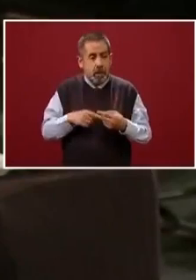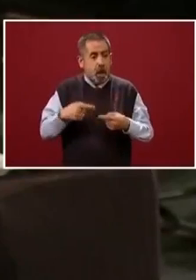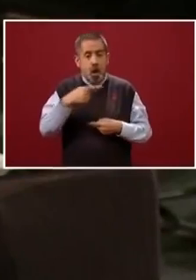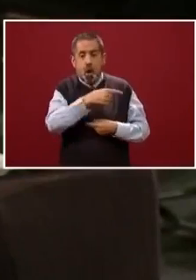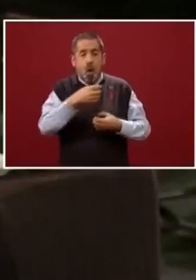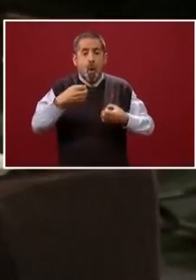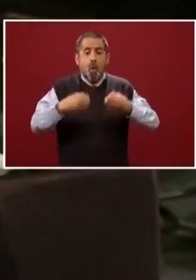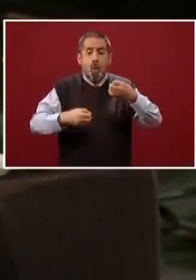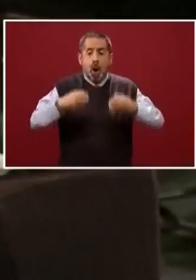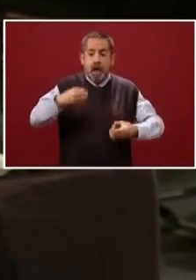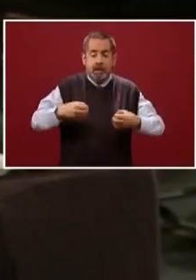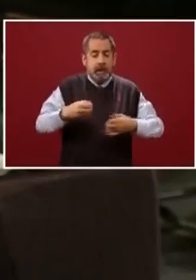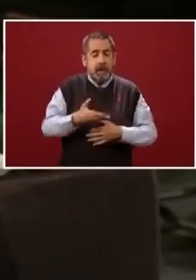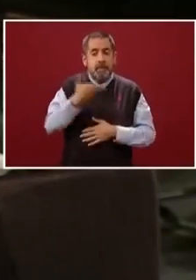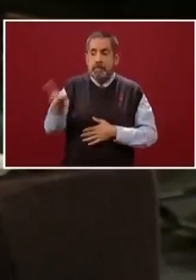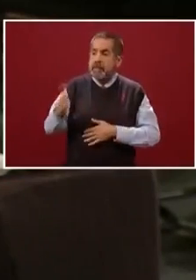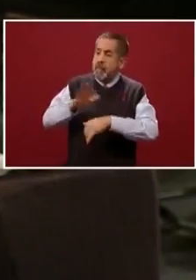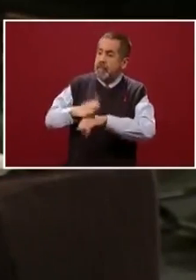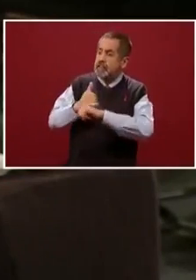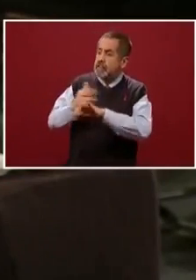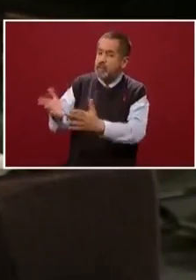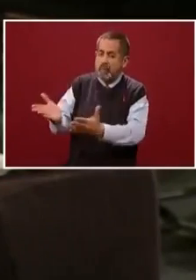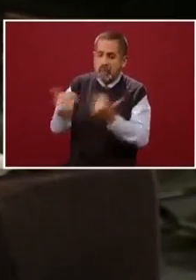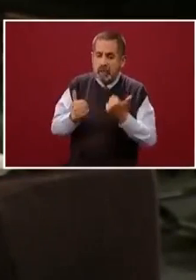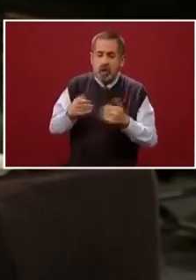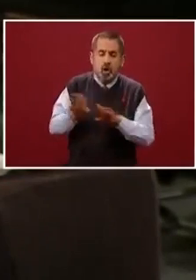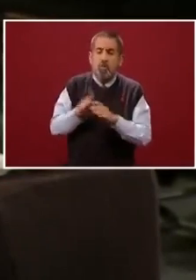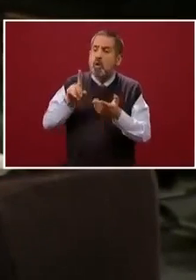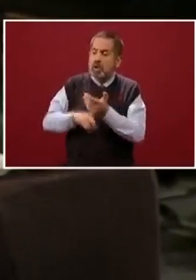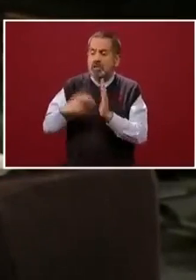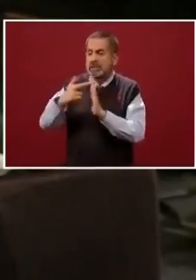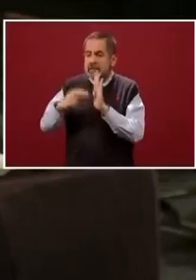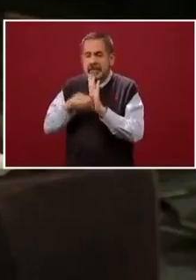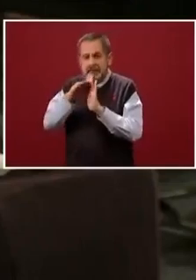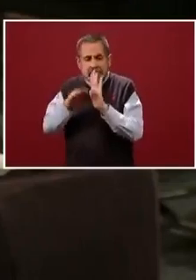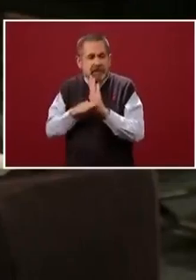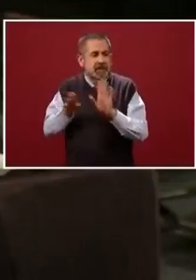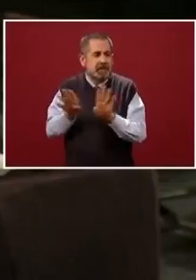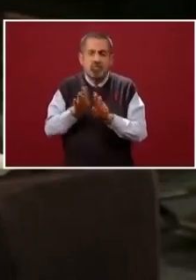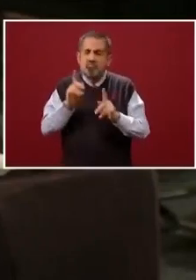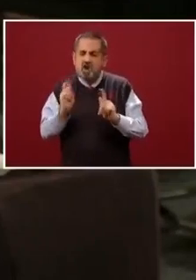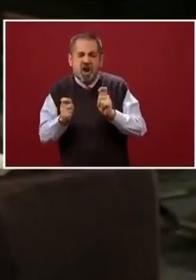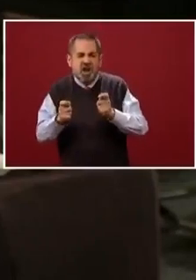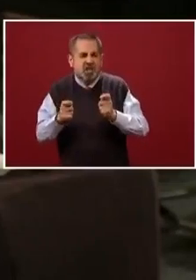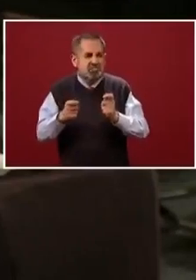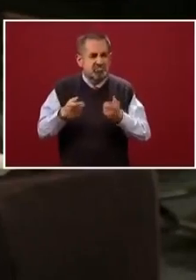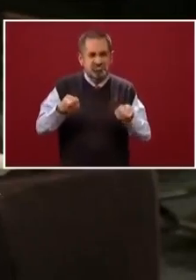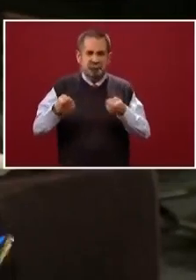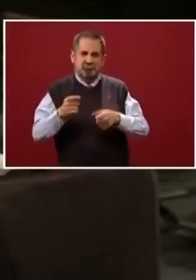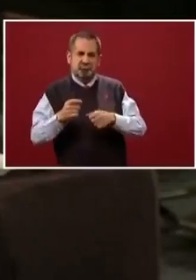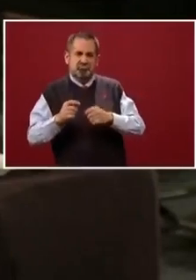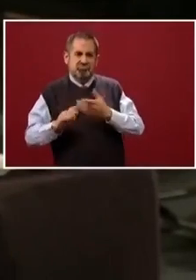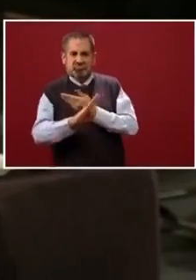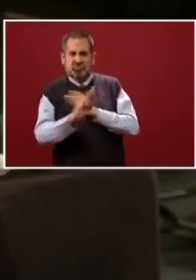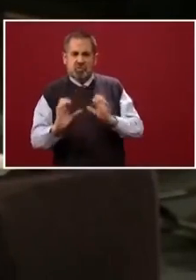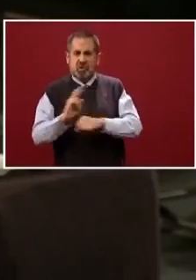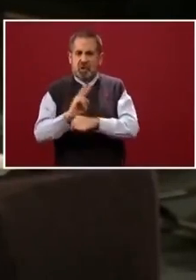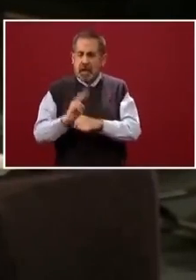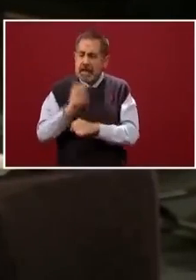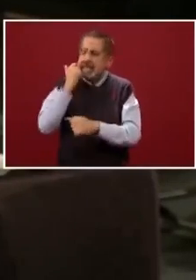está pidiéndole mayor información acerca de las medidas preventivas y de las acciones y desean más información